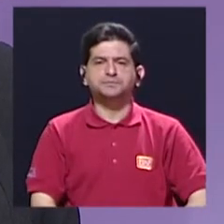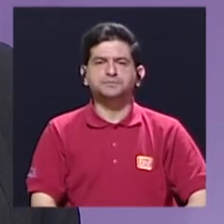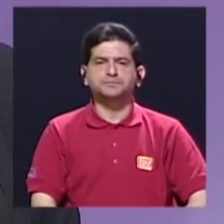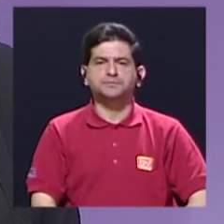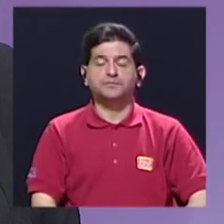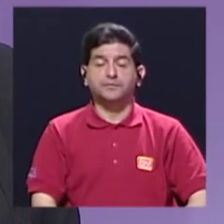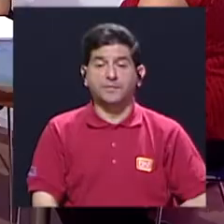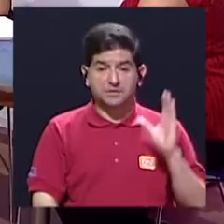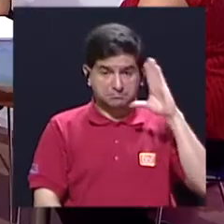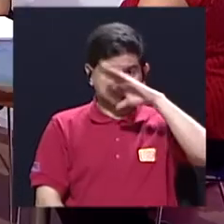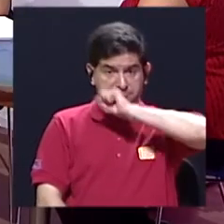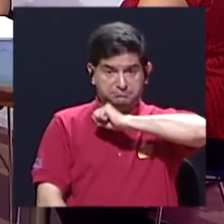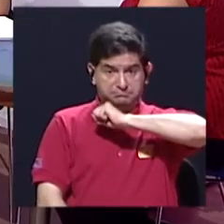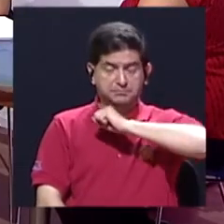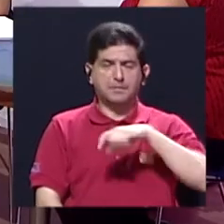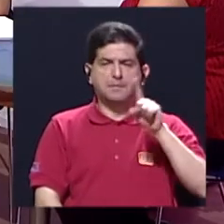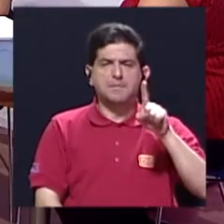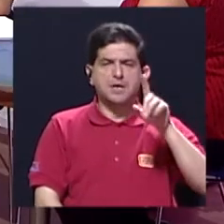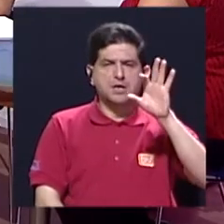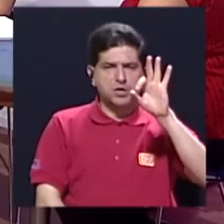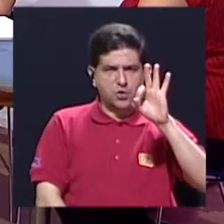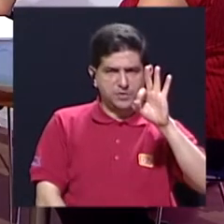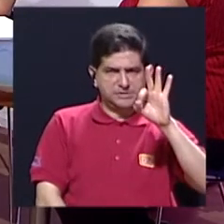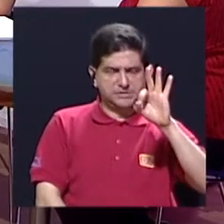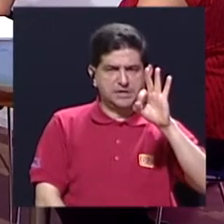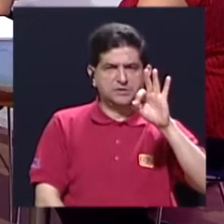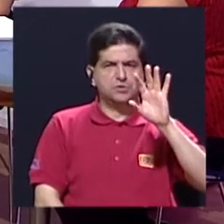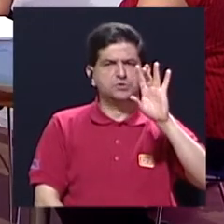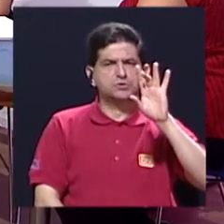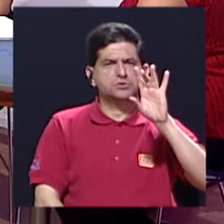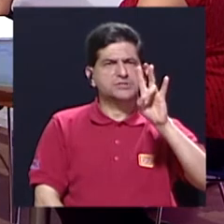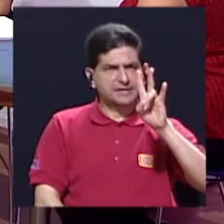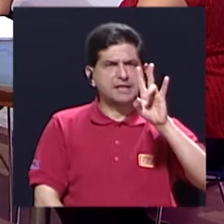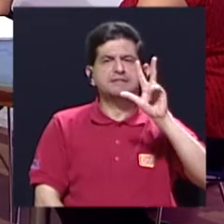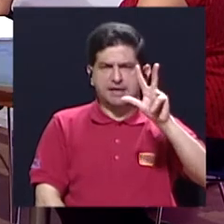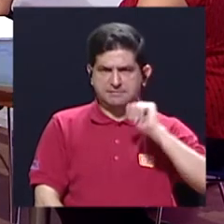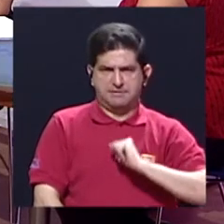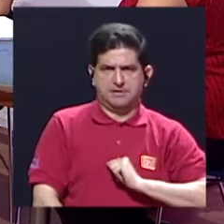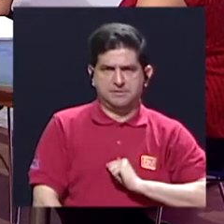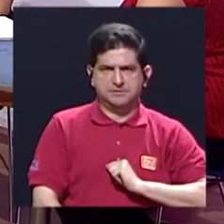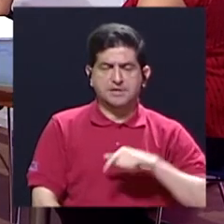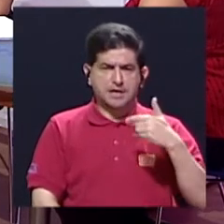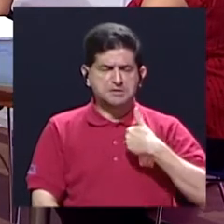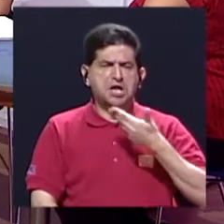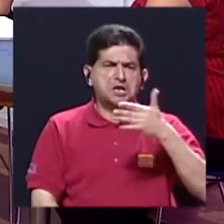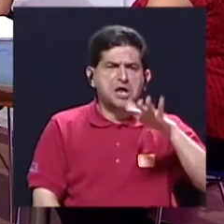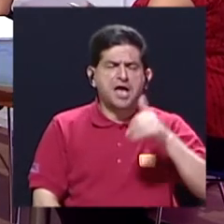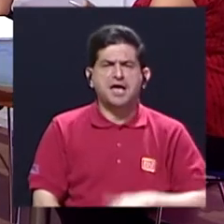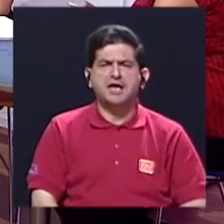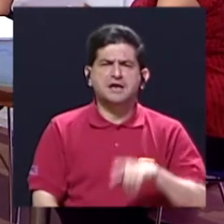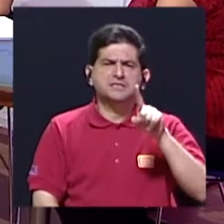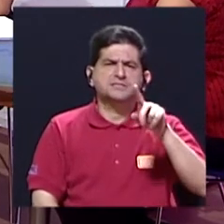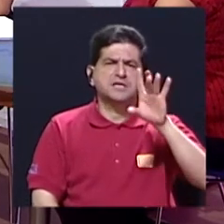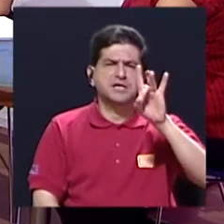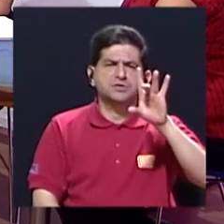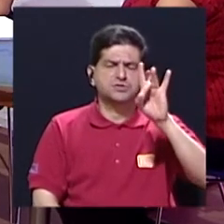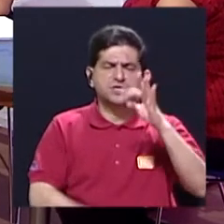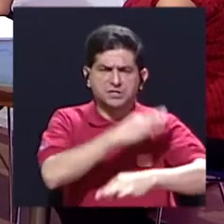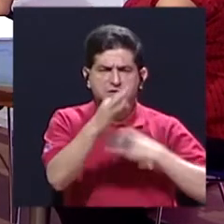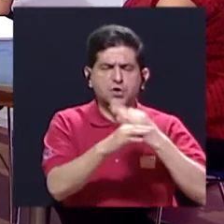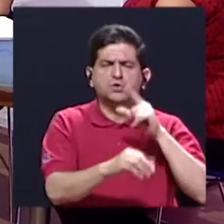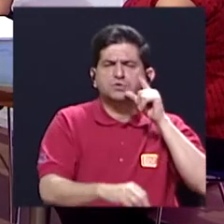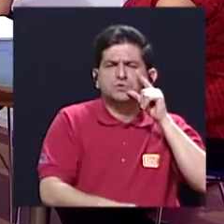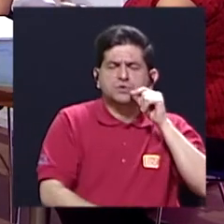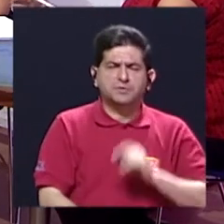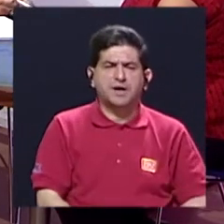llegó a ver que en 1973 había aproximadamente 188 especies